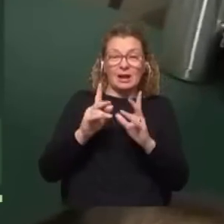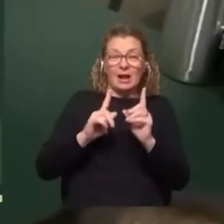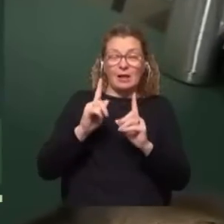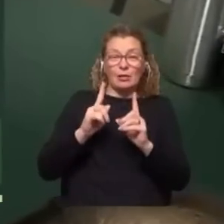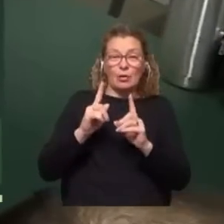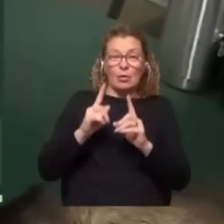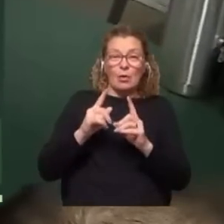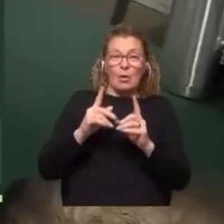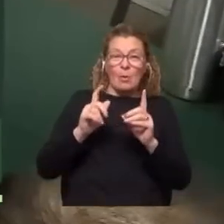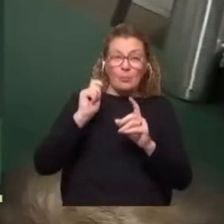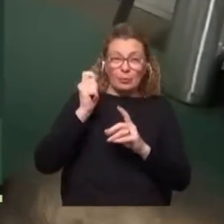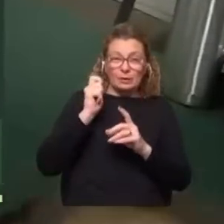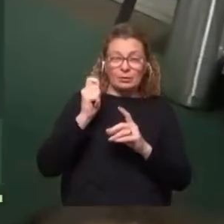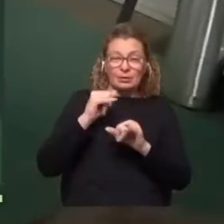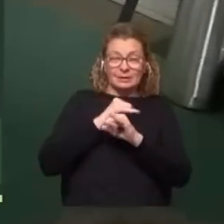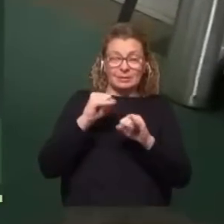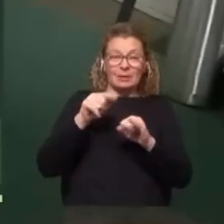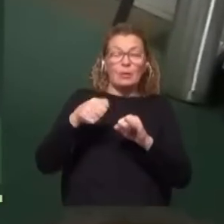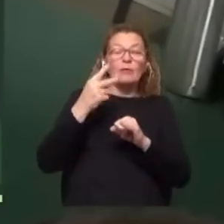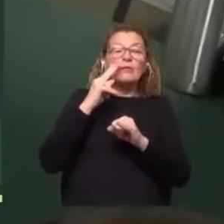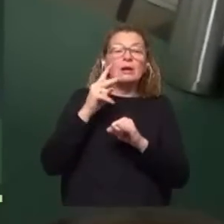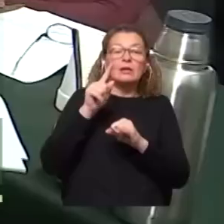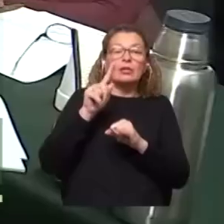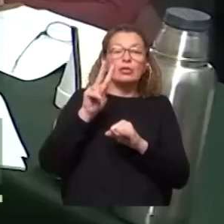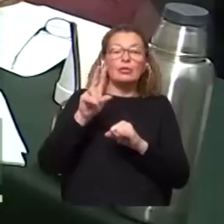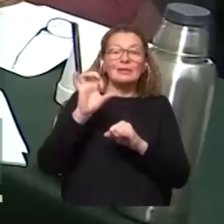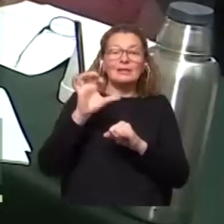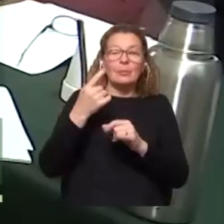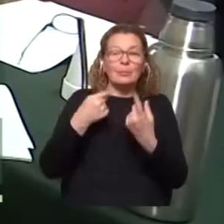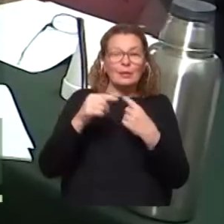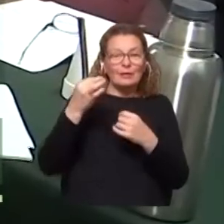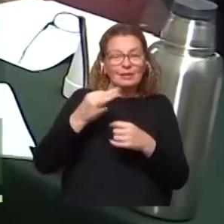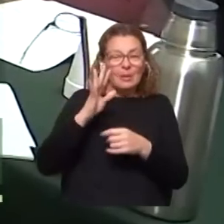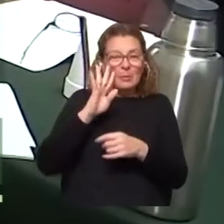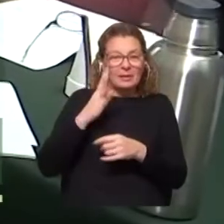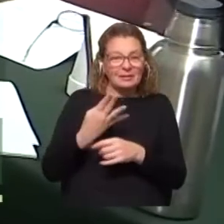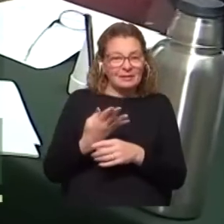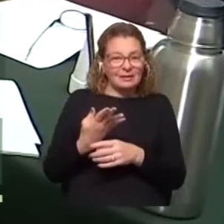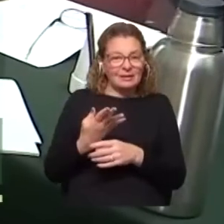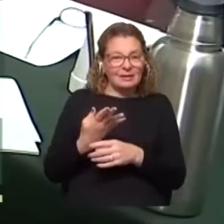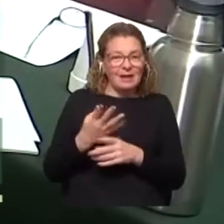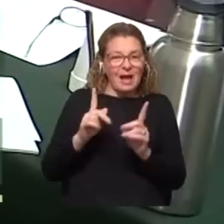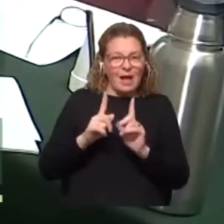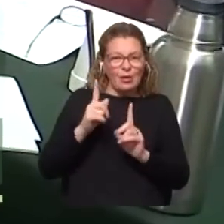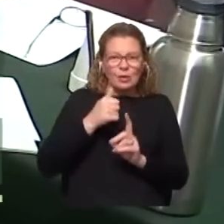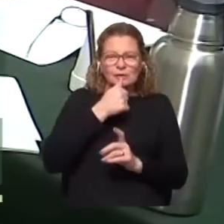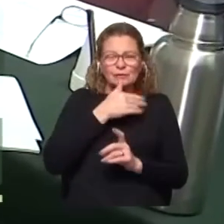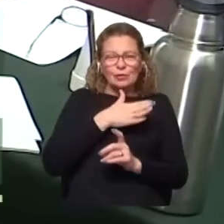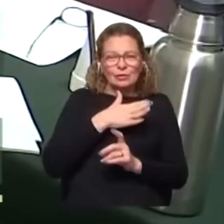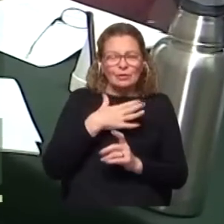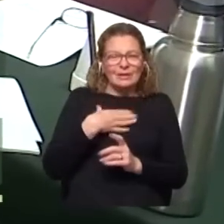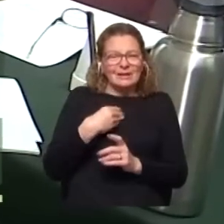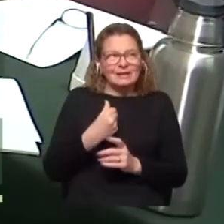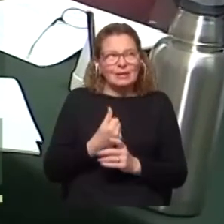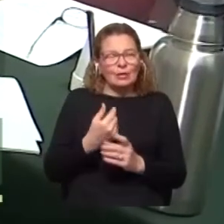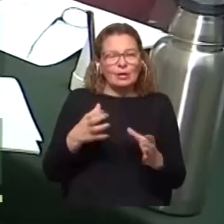de movida pública que terminaremos de definir el 12 de septiembre pero realmente nos parece que es un momento histórico en el sentido